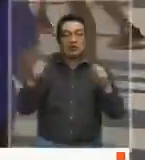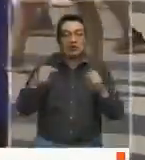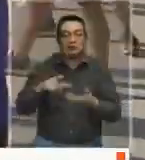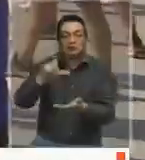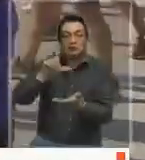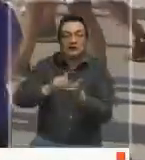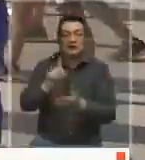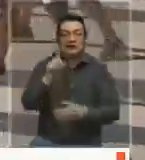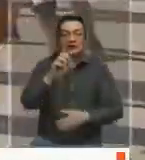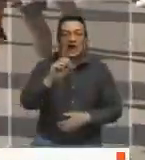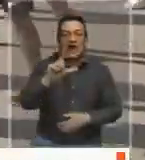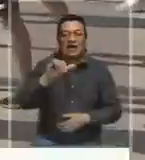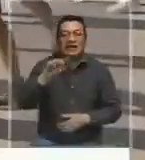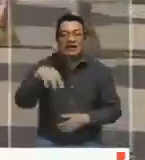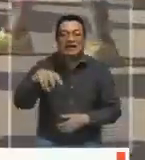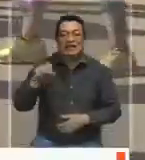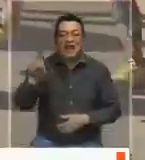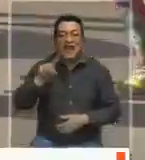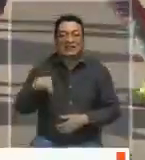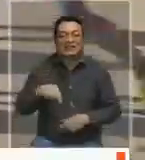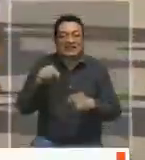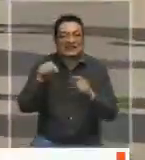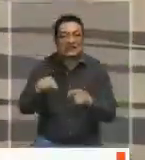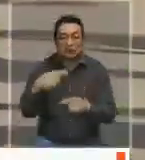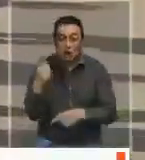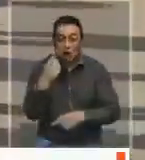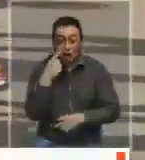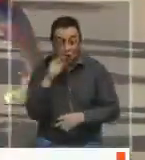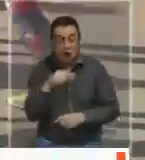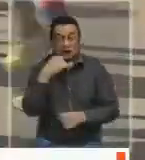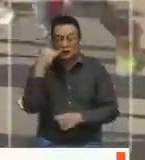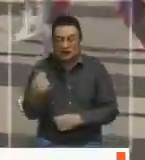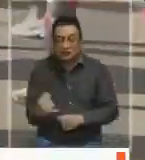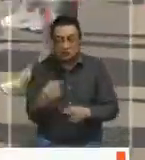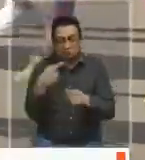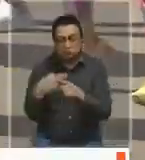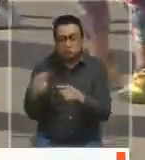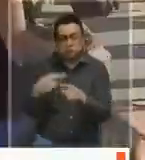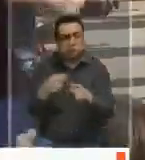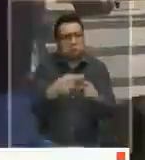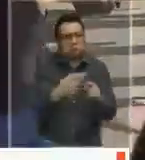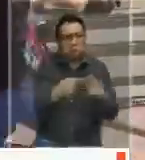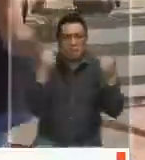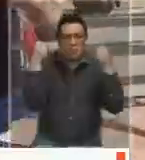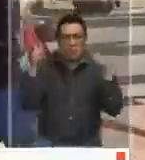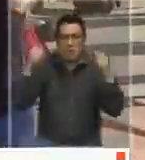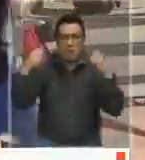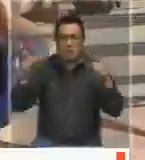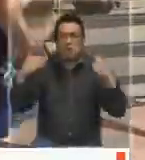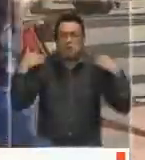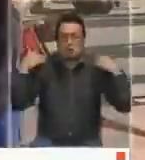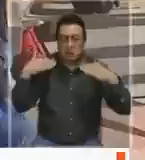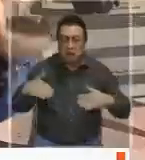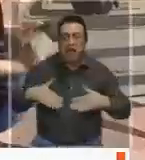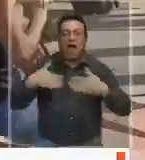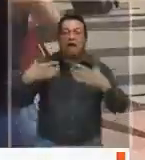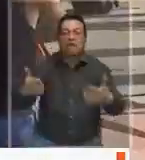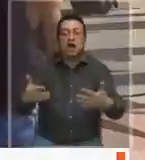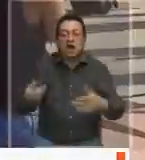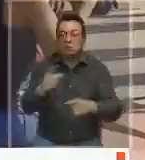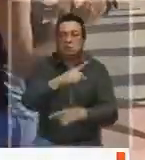las salinas que, para conocimiento de todos los viñamarinos, acumula siempre una variada oferta de disciplinas para practicar al aire libre y de